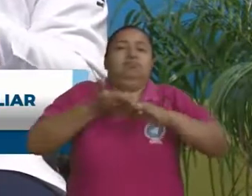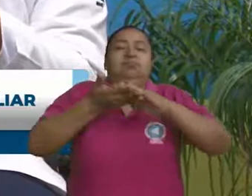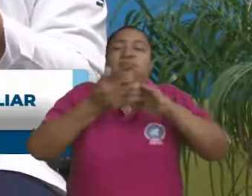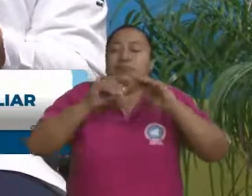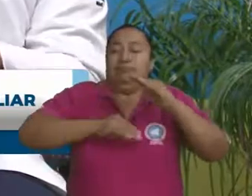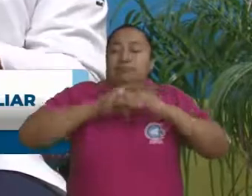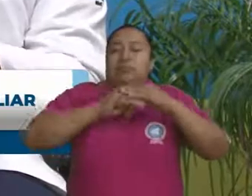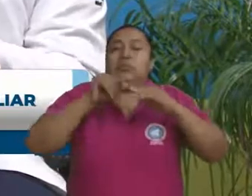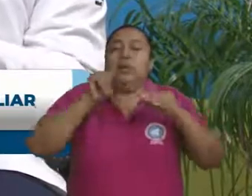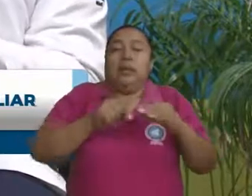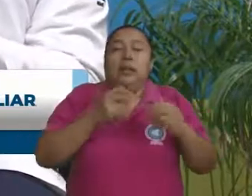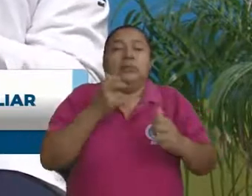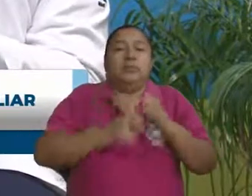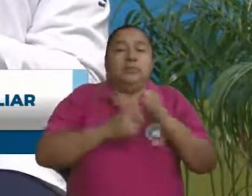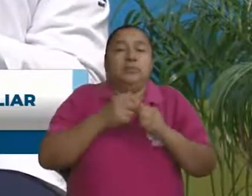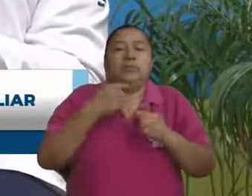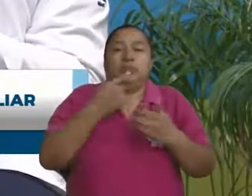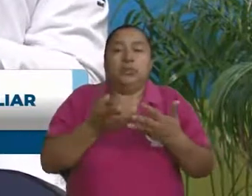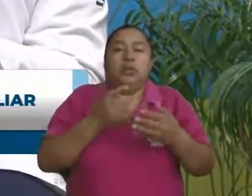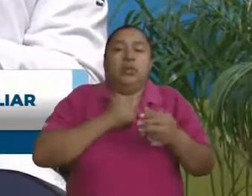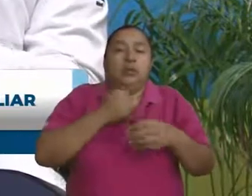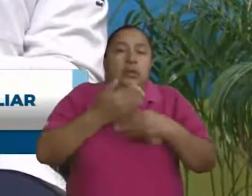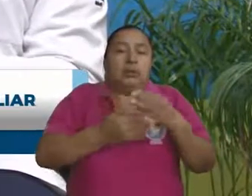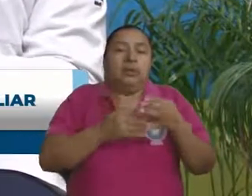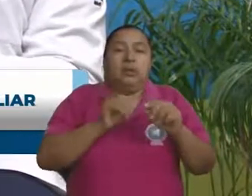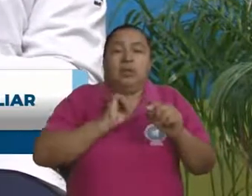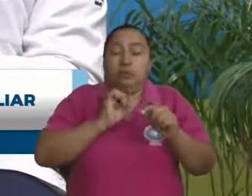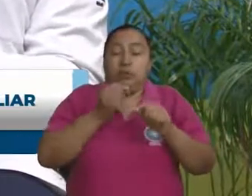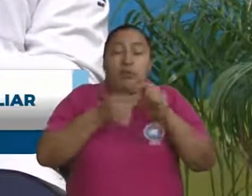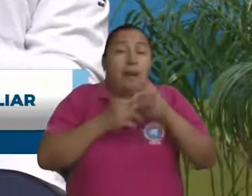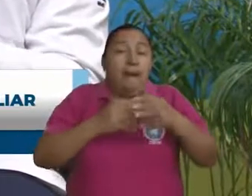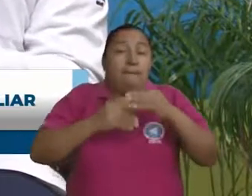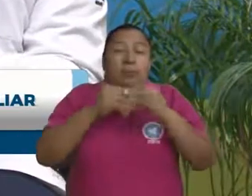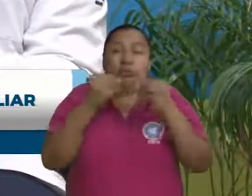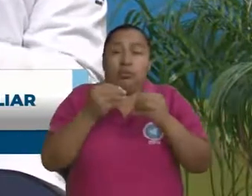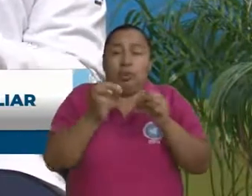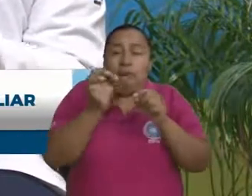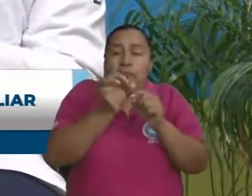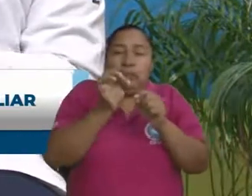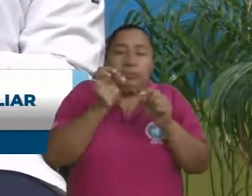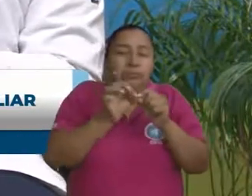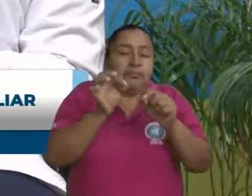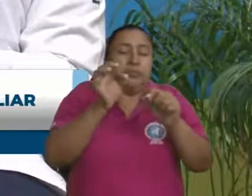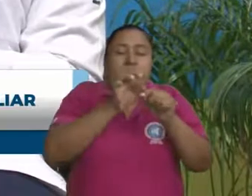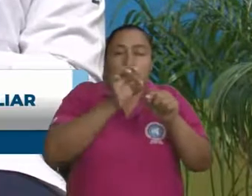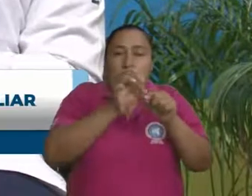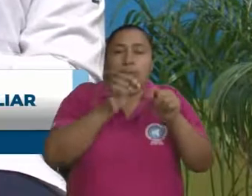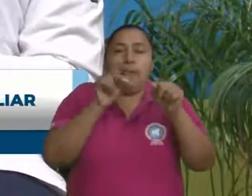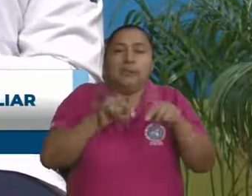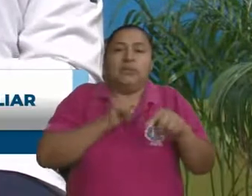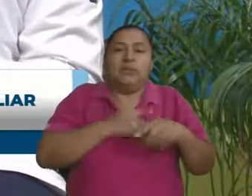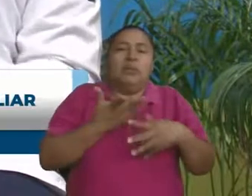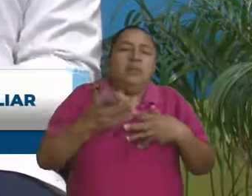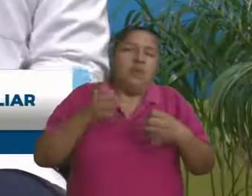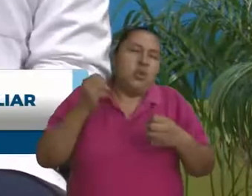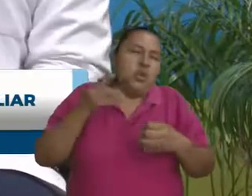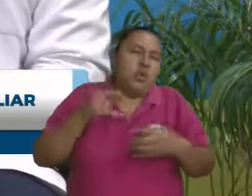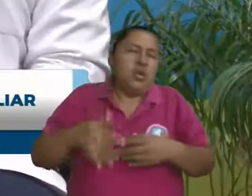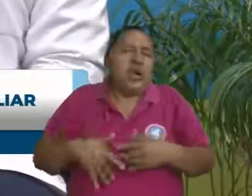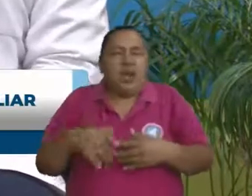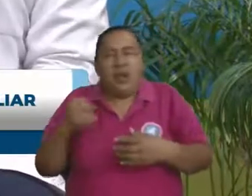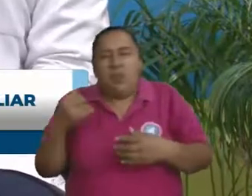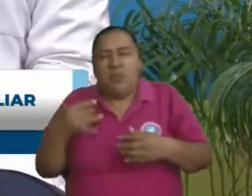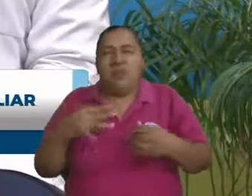esto predispone, vuelvo a decirlo, a desarrollar cálculos de colesterol y obviamente pues la persona va luego a andar con dolor y molestias